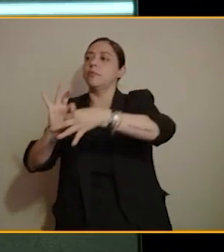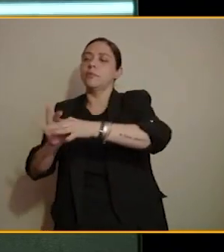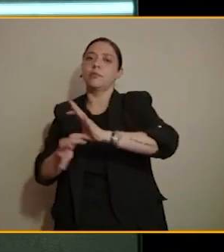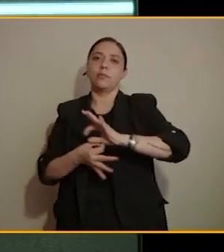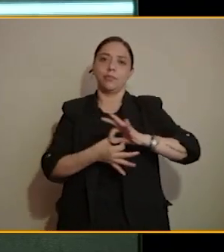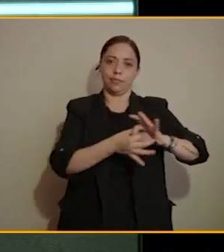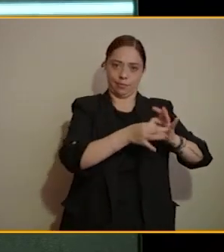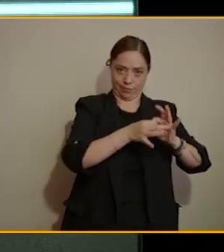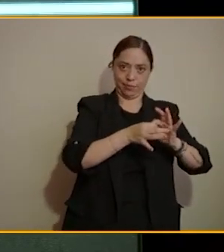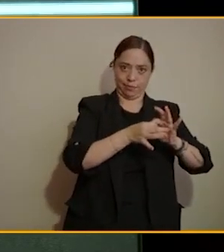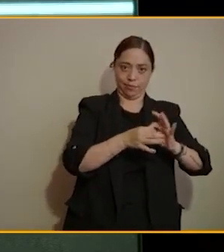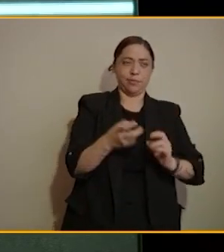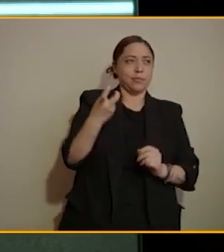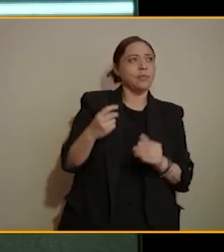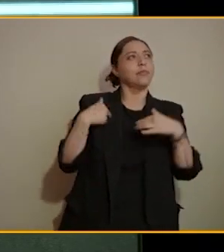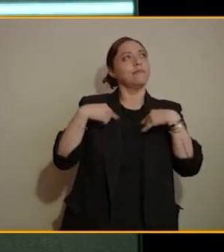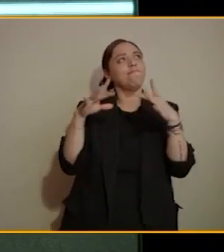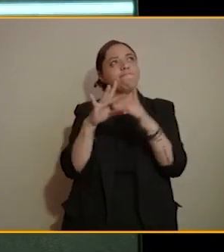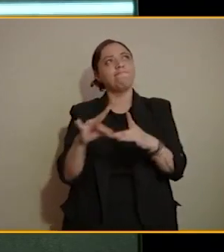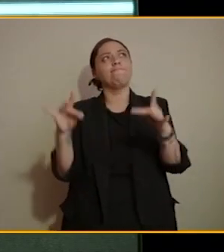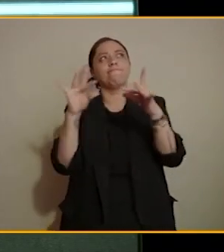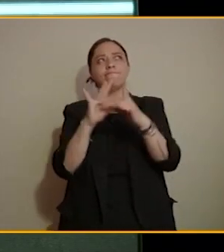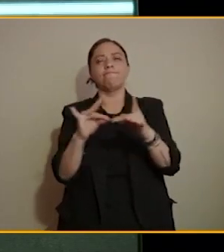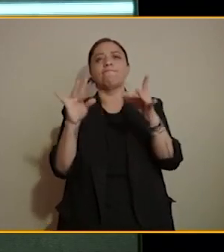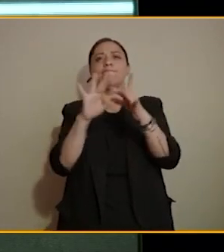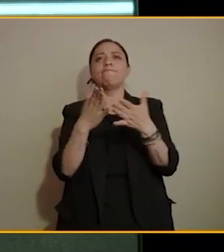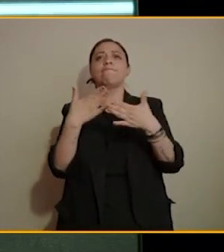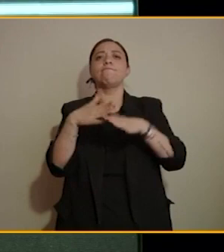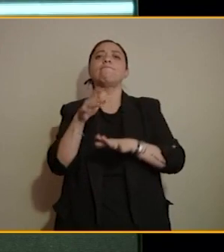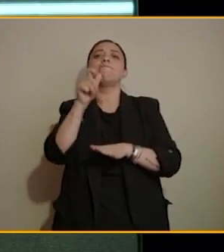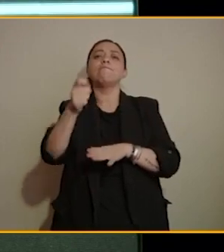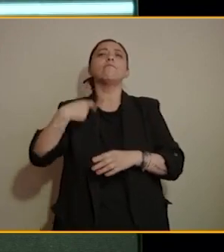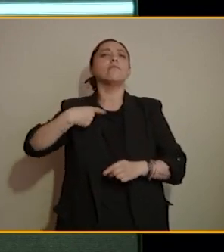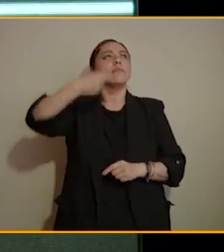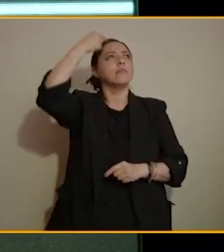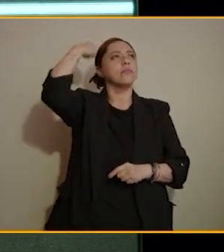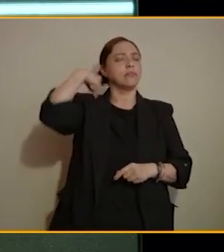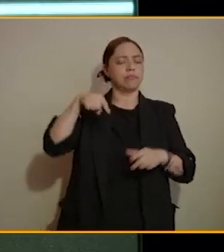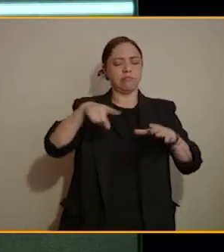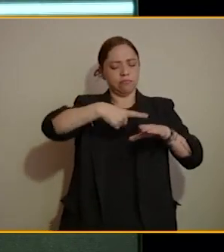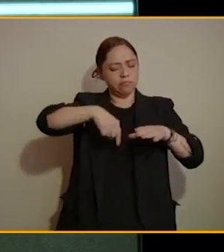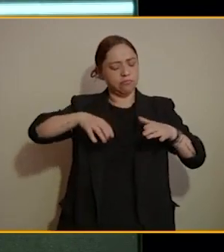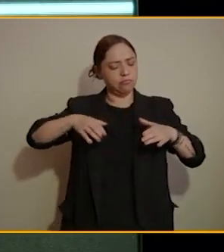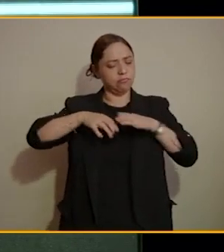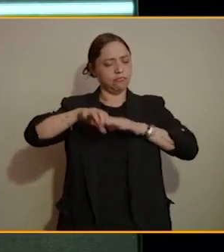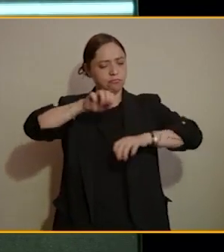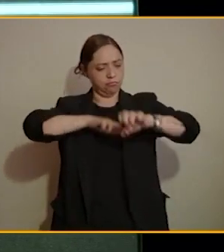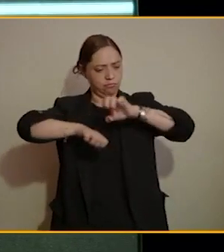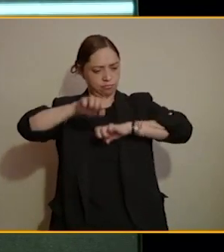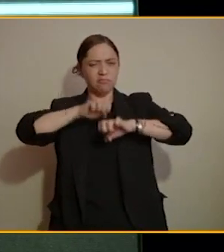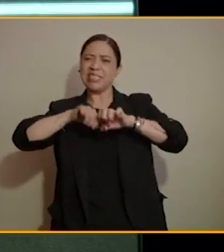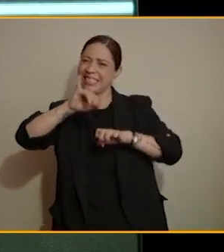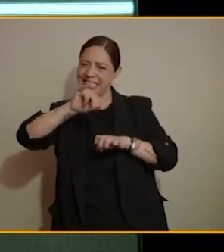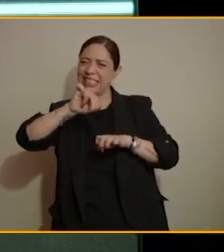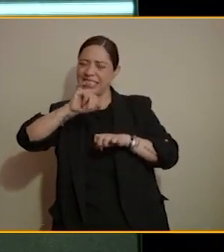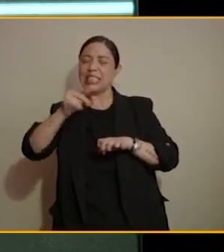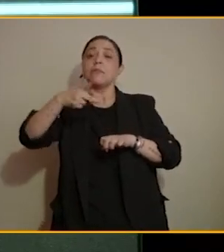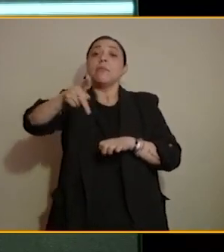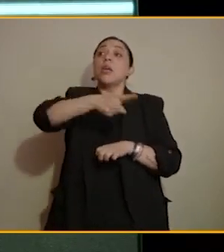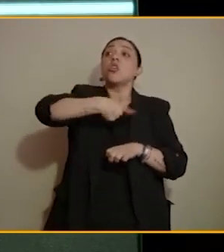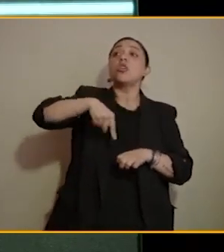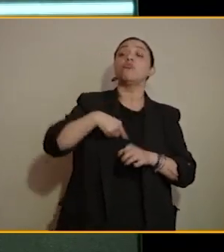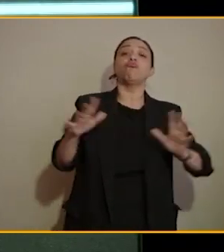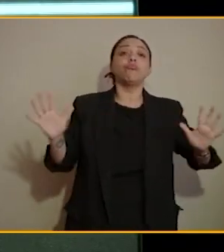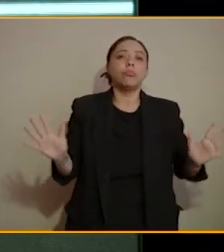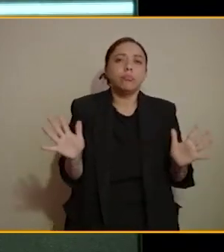esto que les estoy platicando tiene que ver, sí, mucho con un proceso de introspección de la MIPYME, pero también que nosotros les empujemos a que